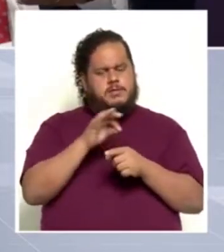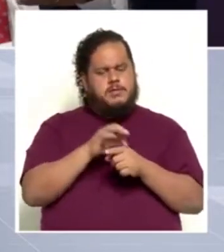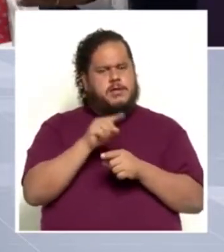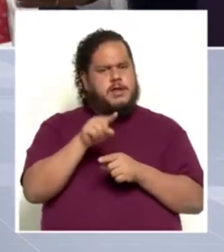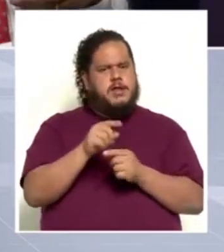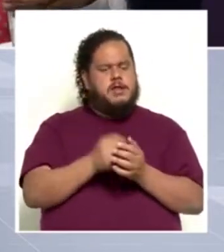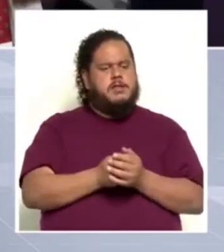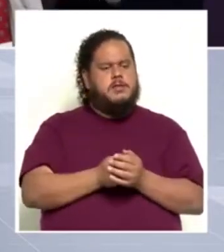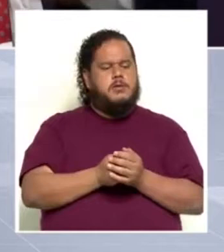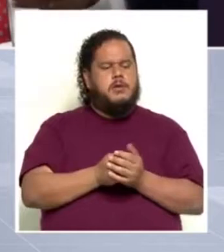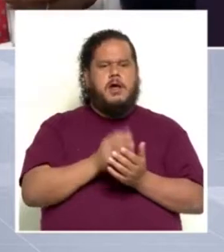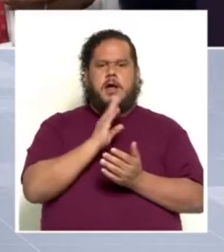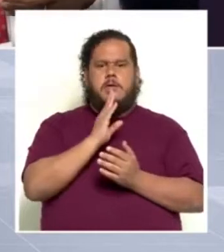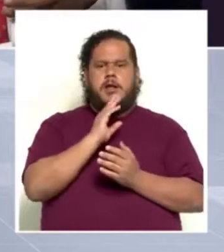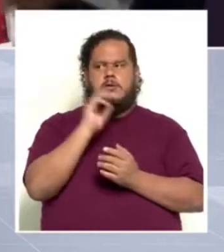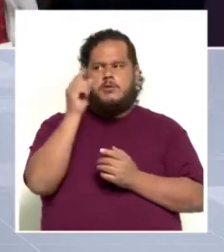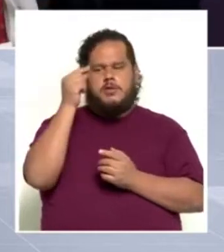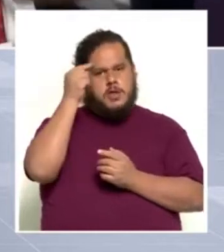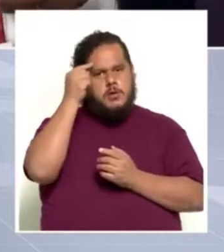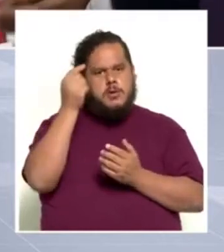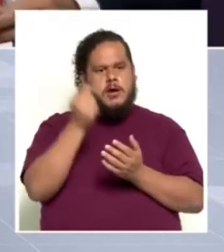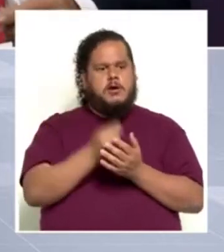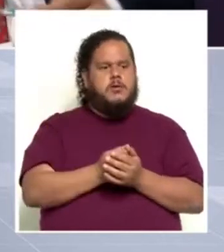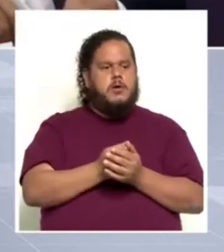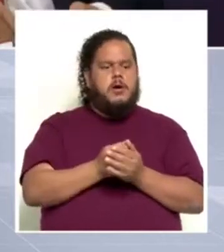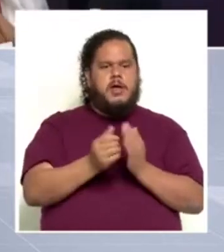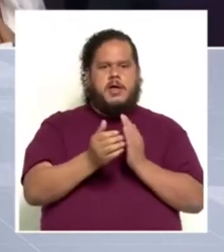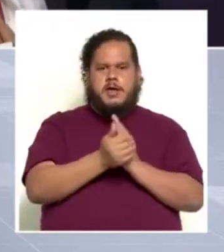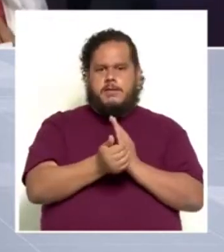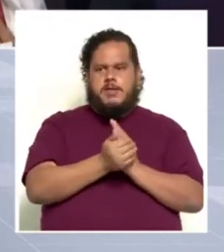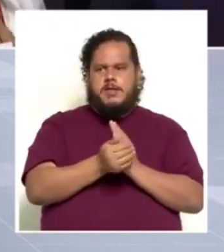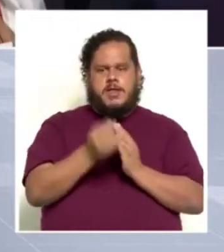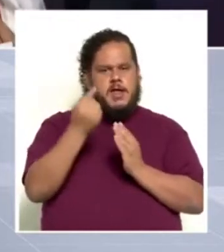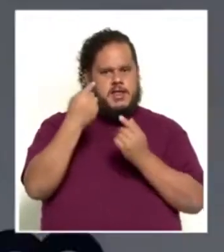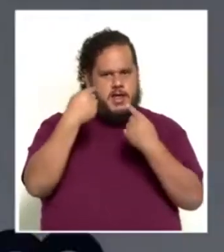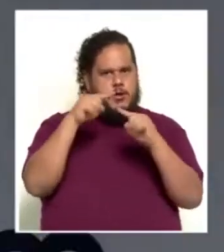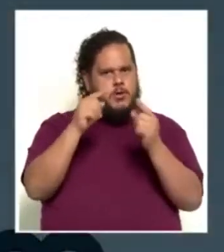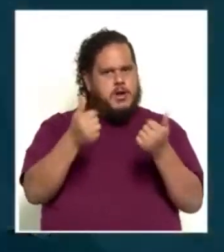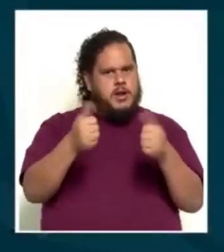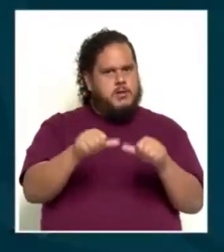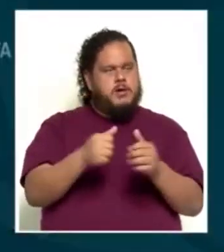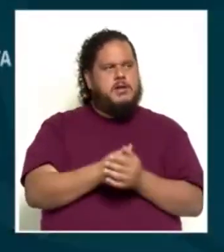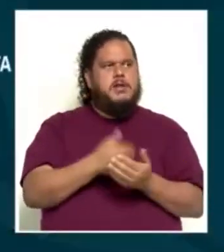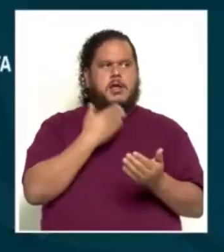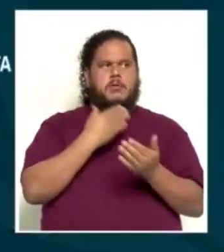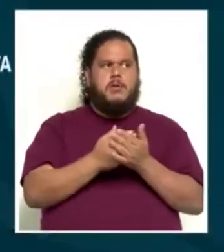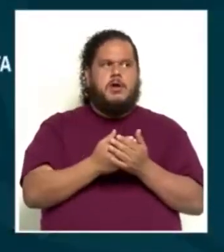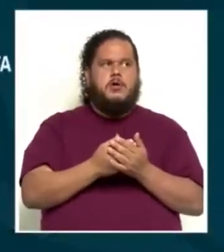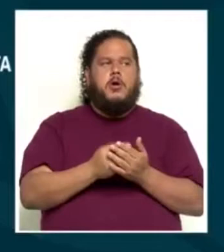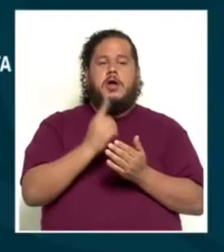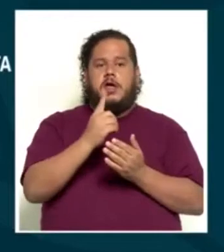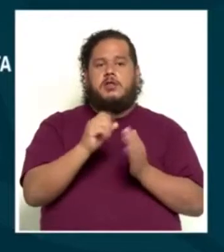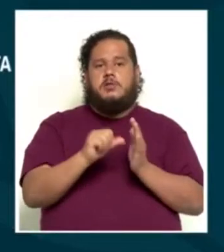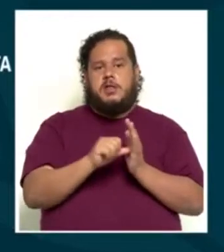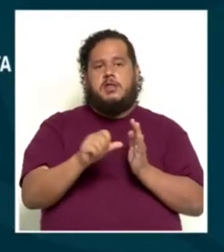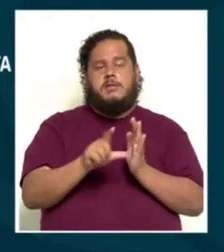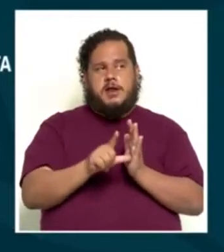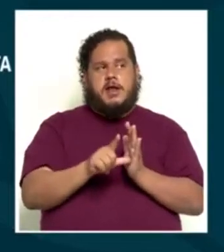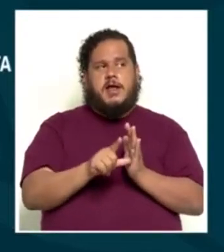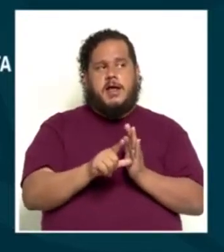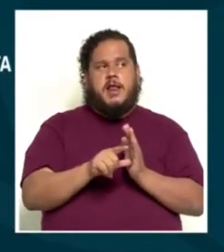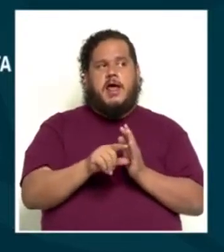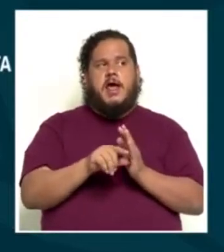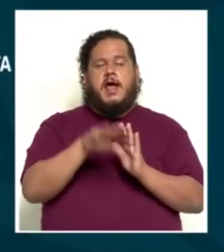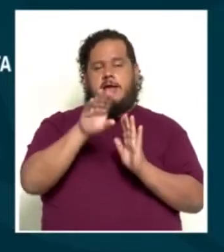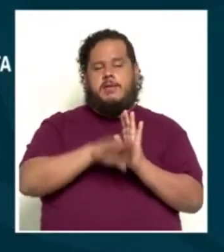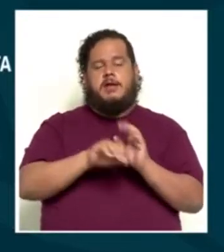en términos de gobernabilidad, de capacidad de llegar a acuerdos? Ernesto, ciertamente es una asamblea legislativa menos